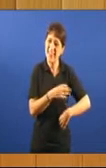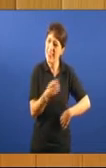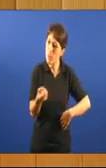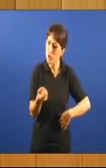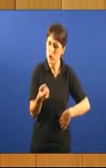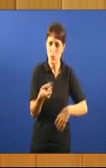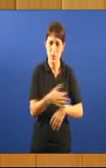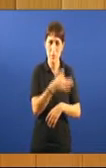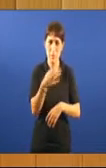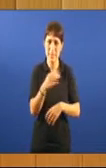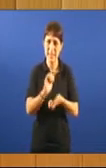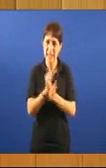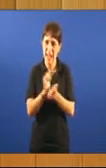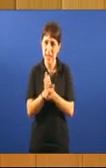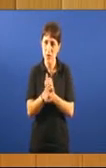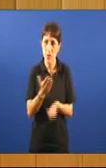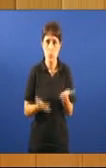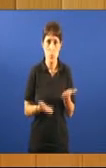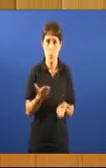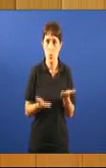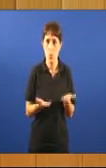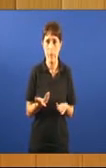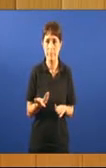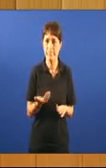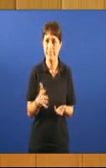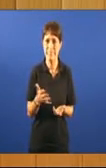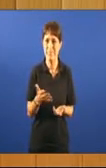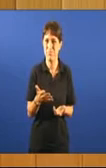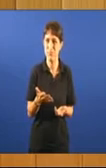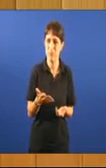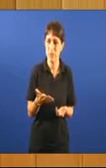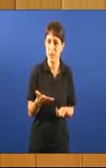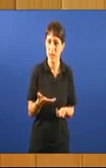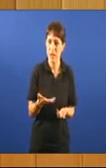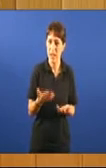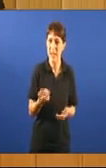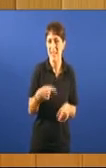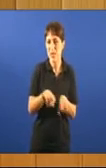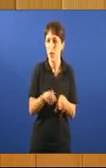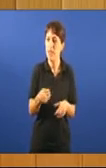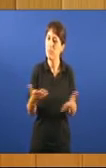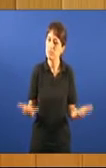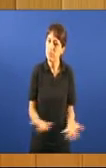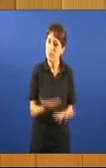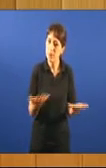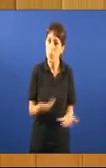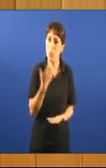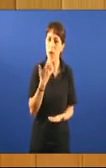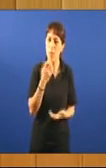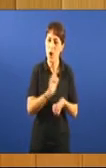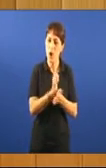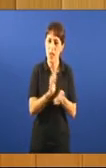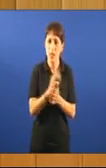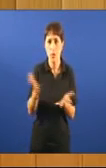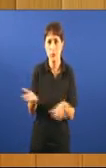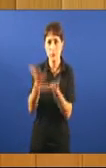significa? Pois mira, o que significa é que somos fornecedores de crédito para outras partes do Estado. O